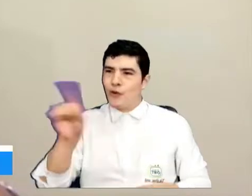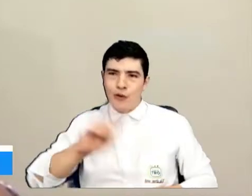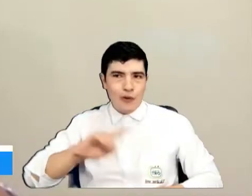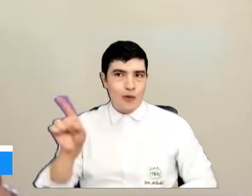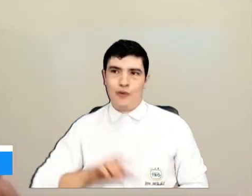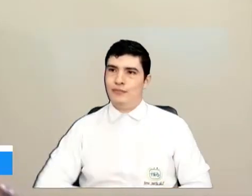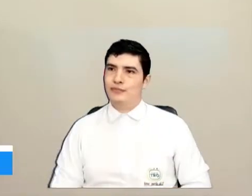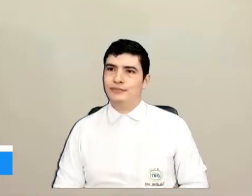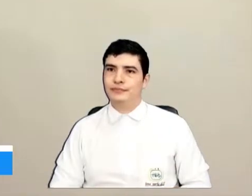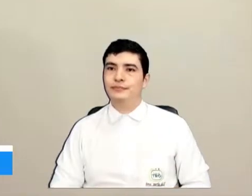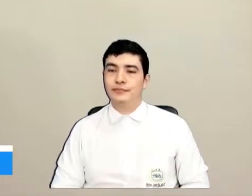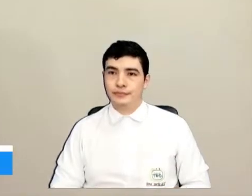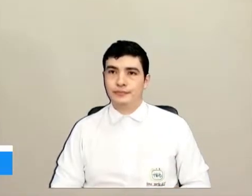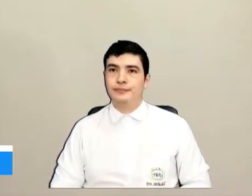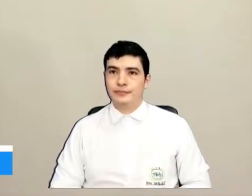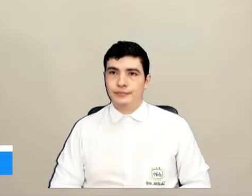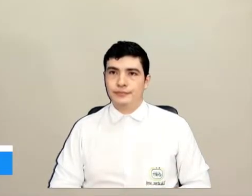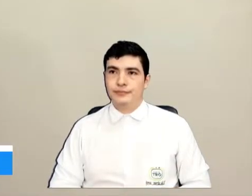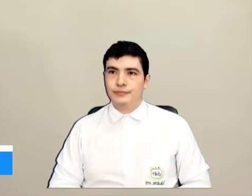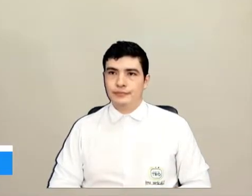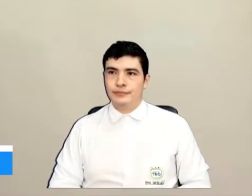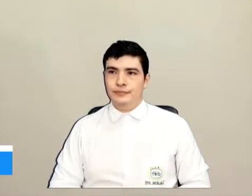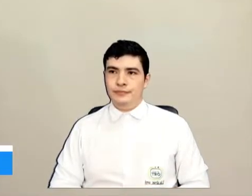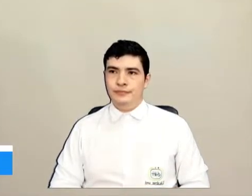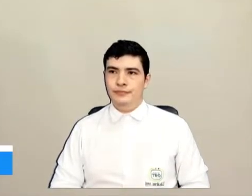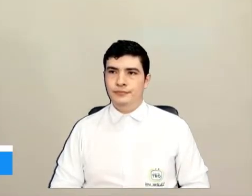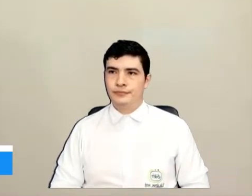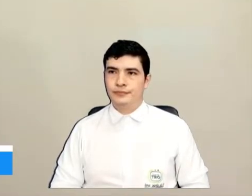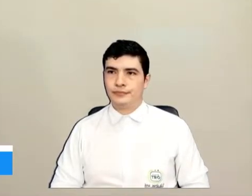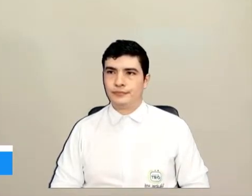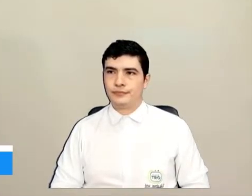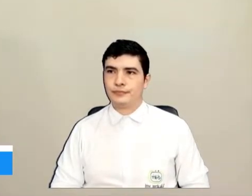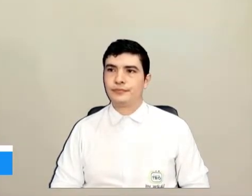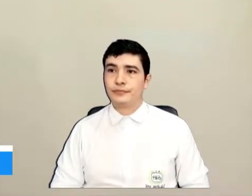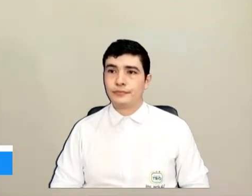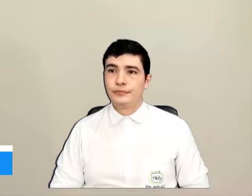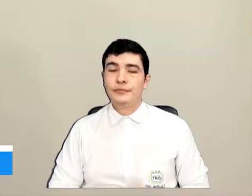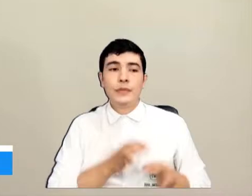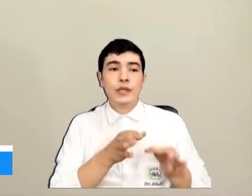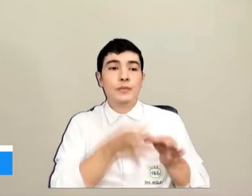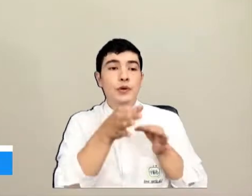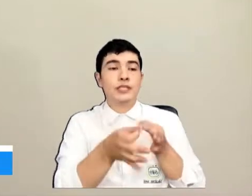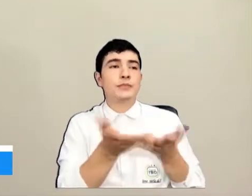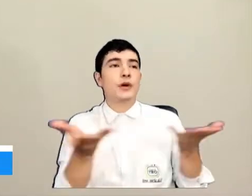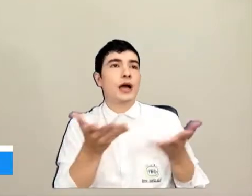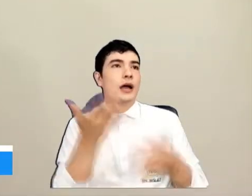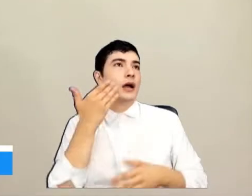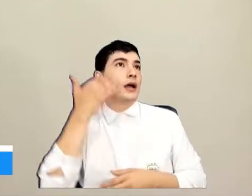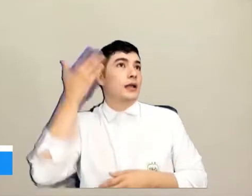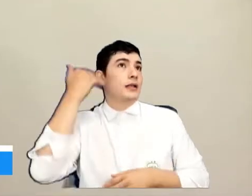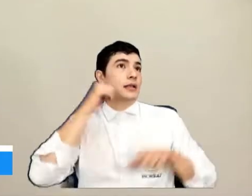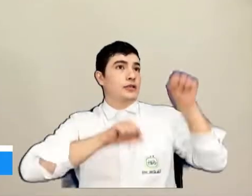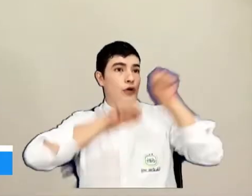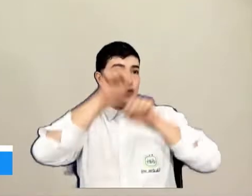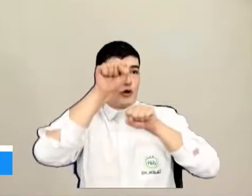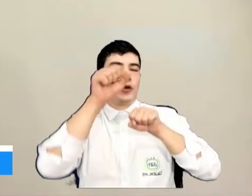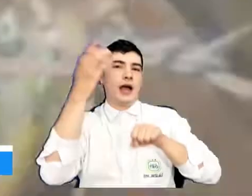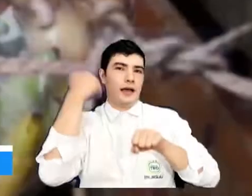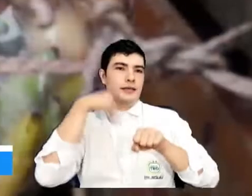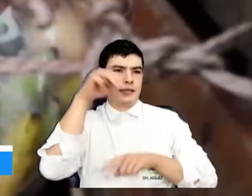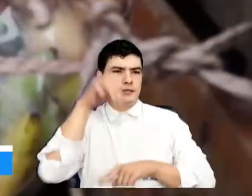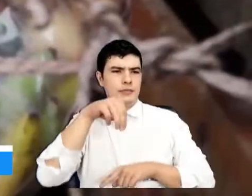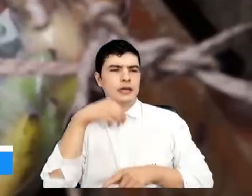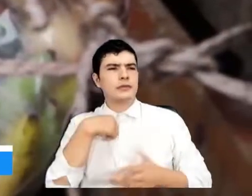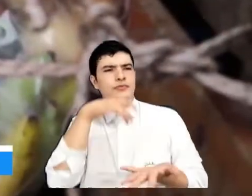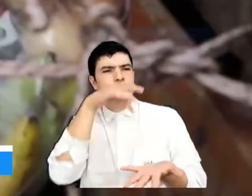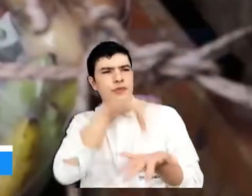respectiva investigación y no encontré falla alguna. Encontré que adquirieron un producto ajustado a los